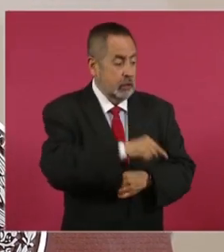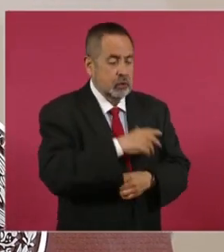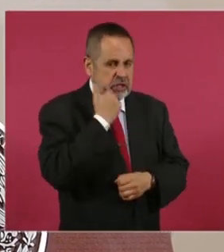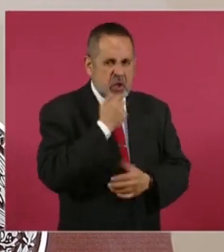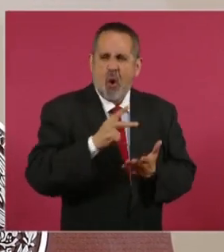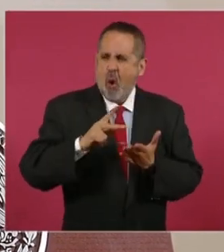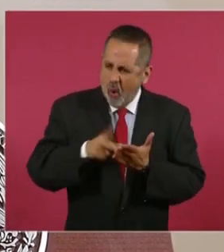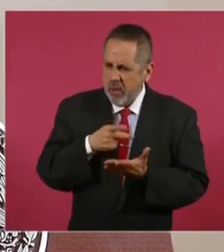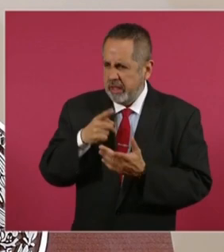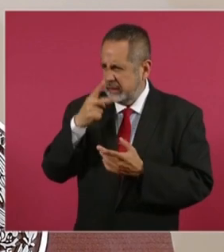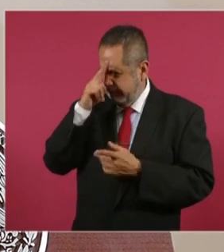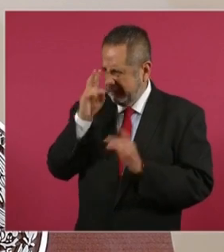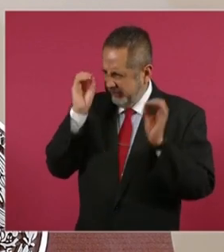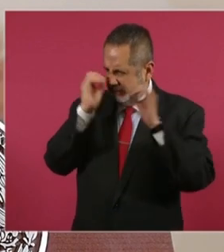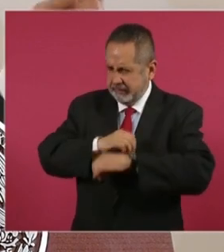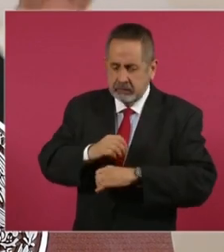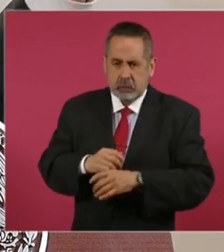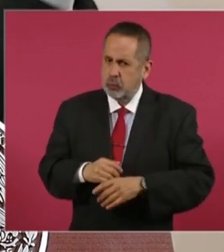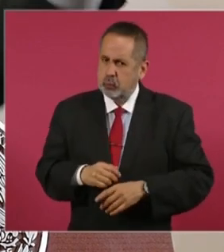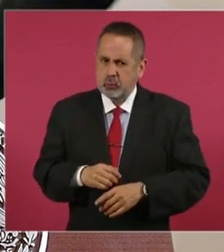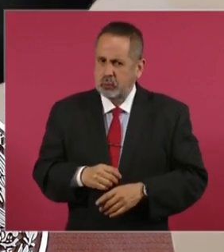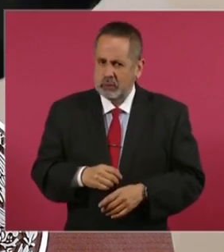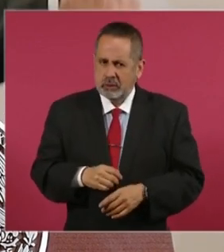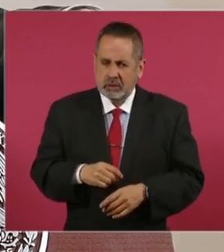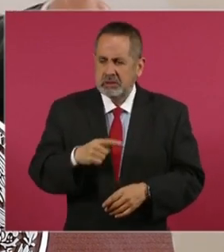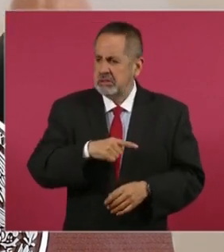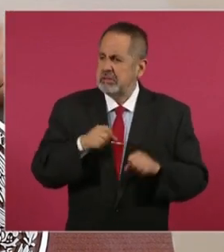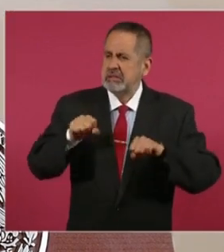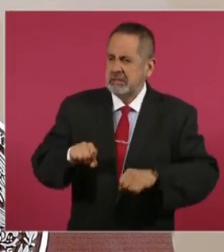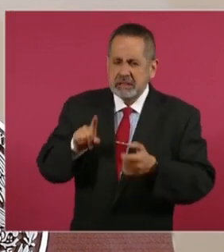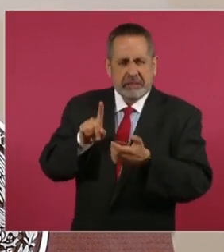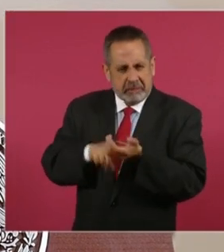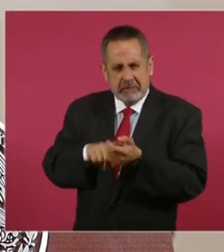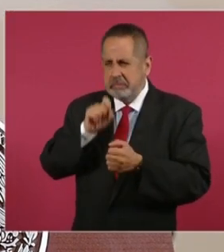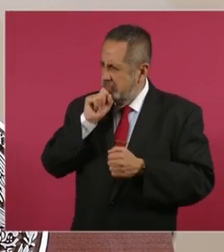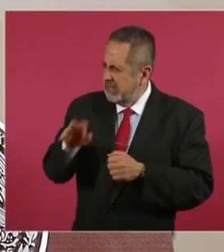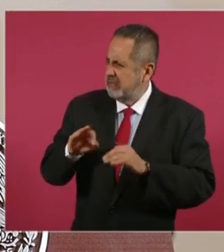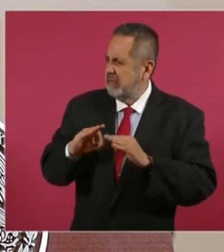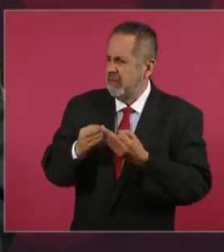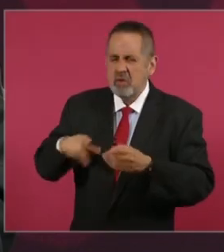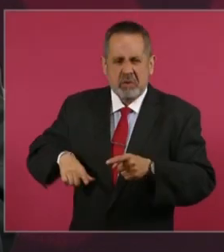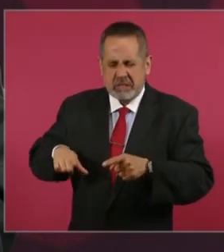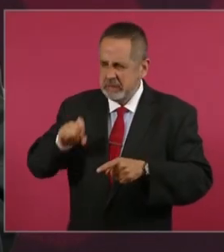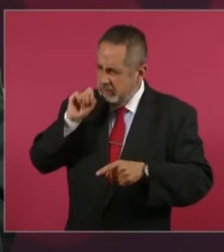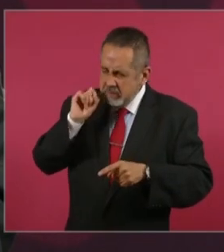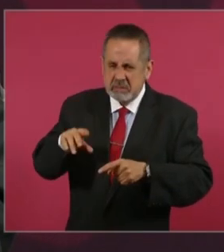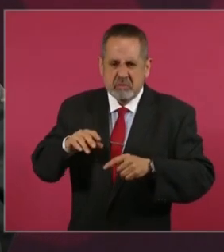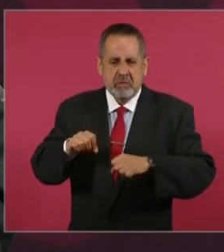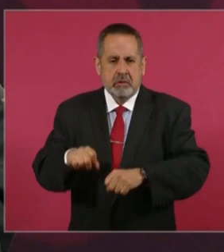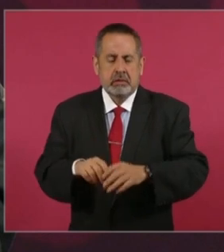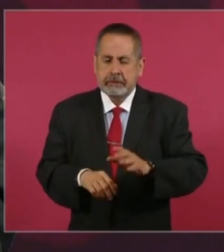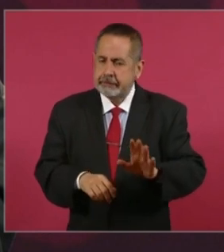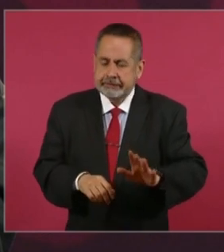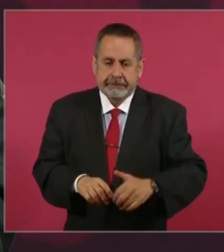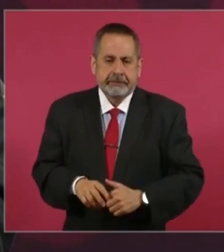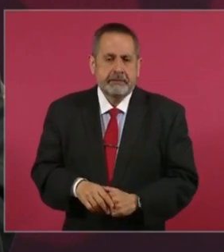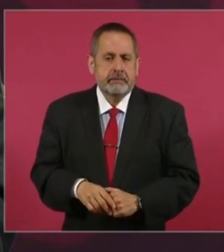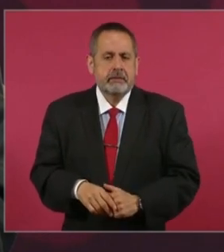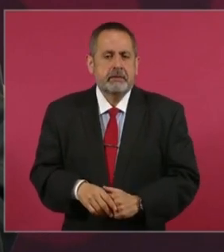ese régimen que quieren que regrese. Ah, bueno,